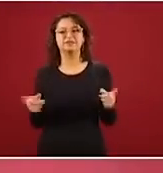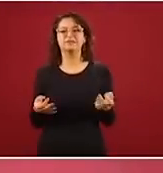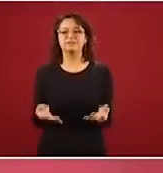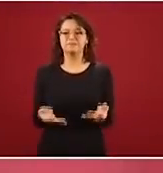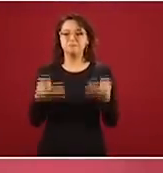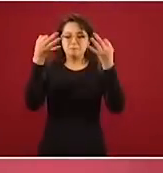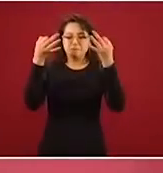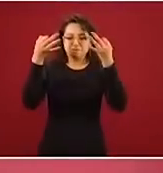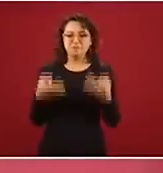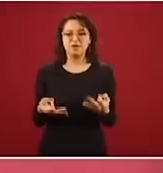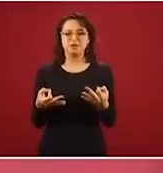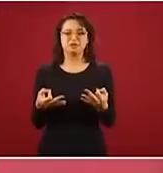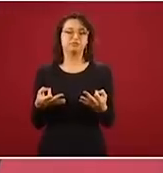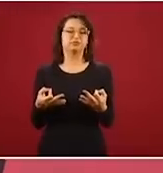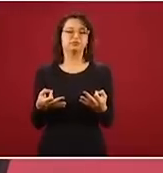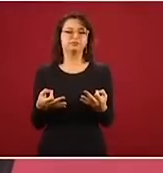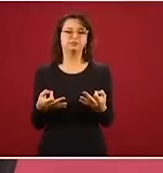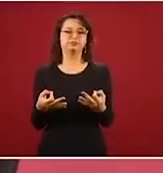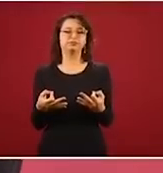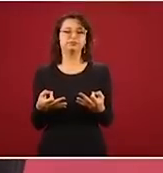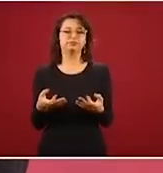eficiente y